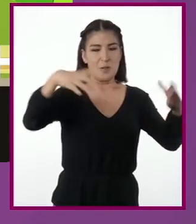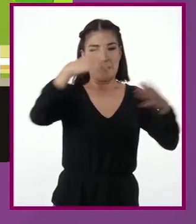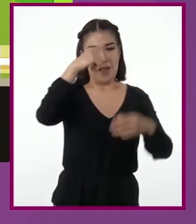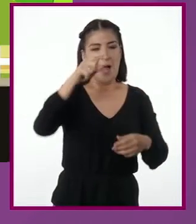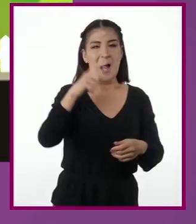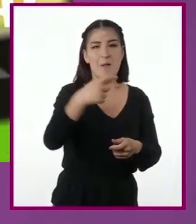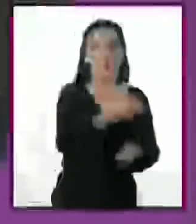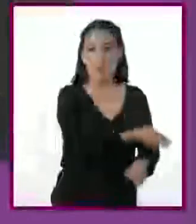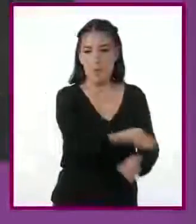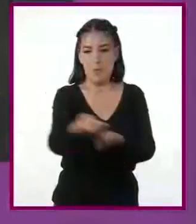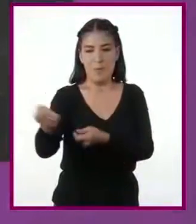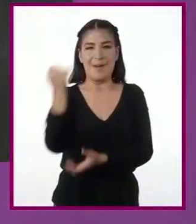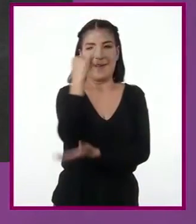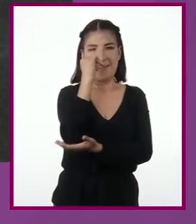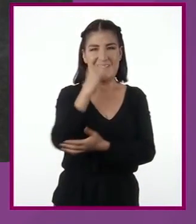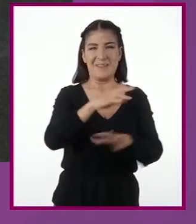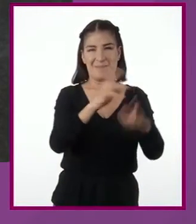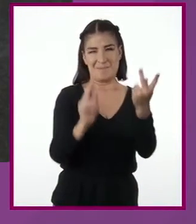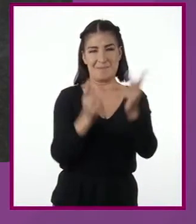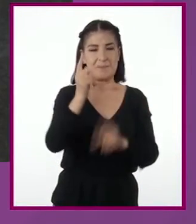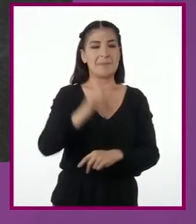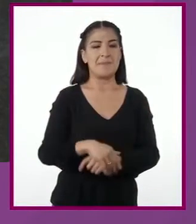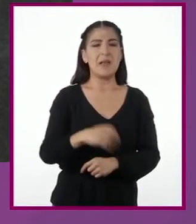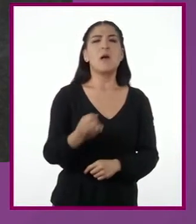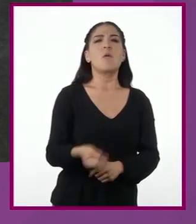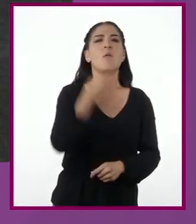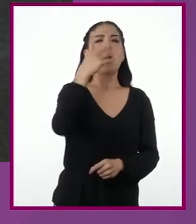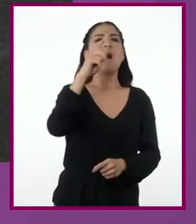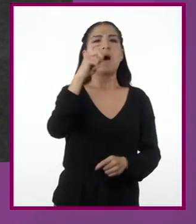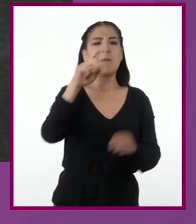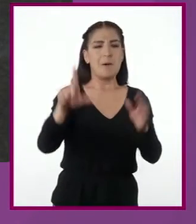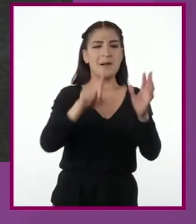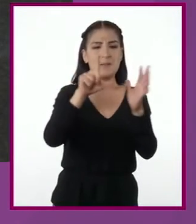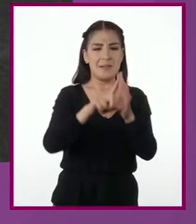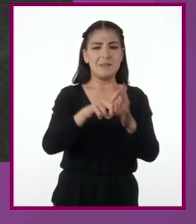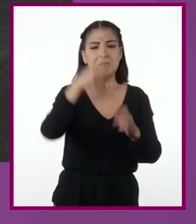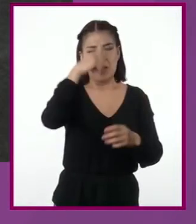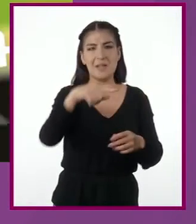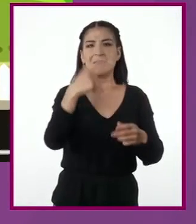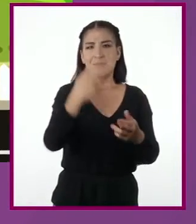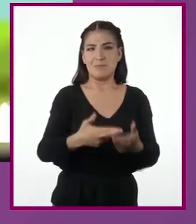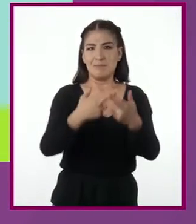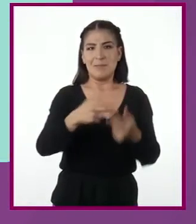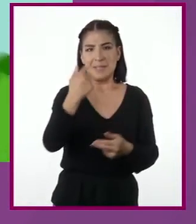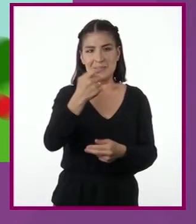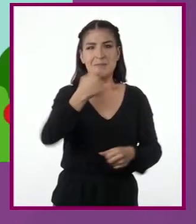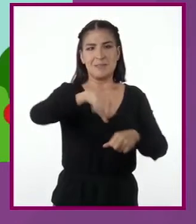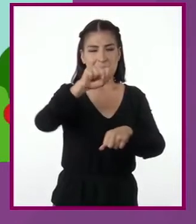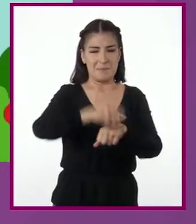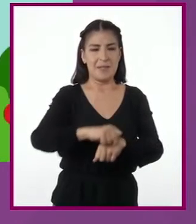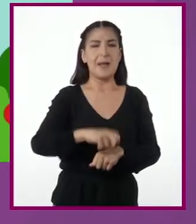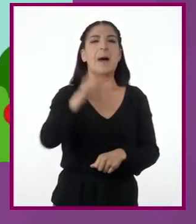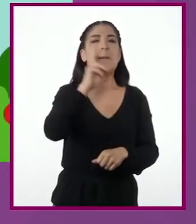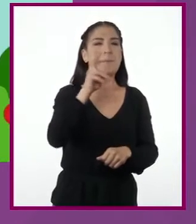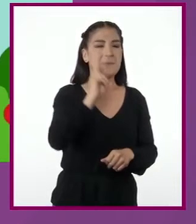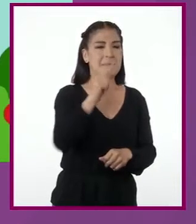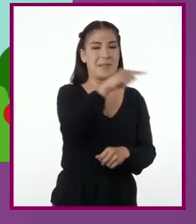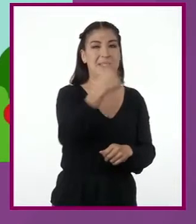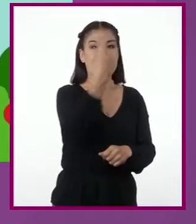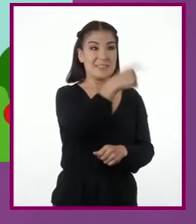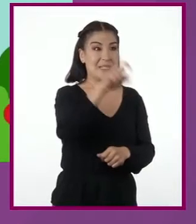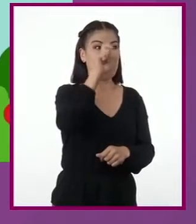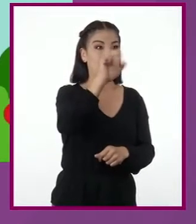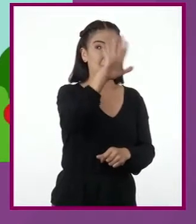del edificio. ¿Cuánta agua se utilizó en 20 semanas? Al analizar las cantidades, vemos que los